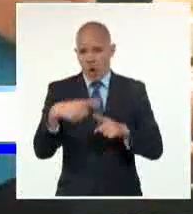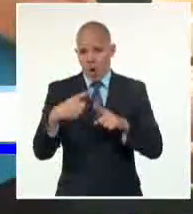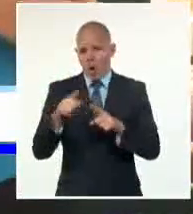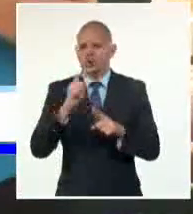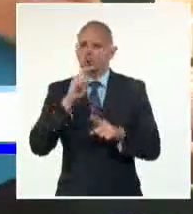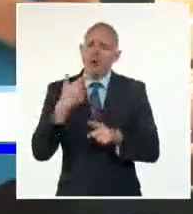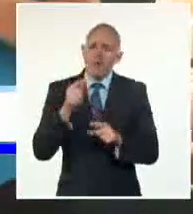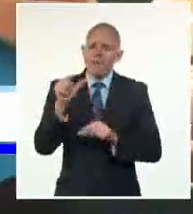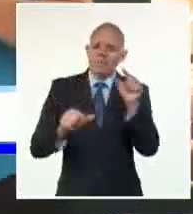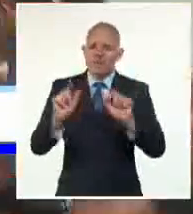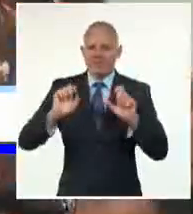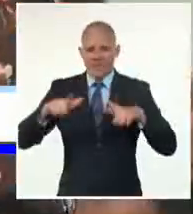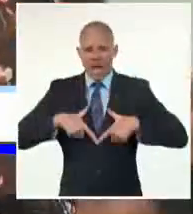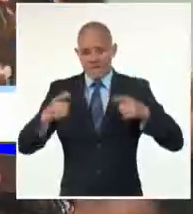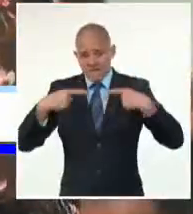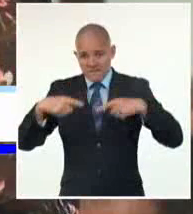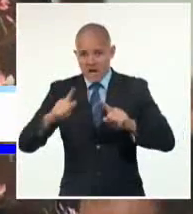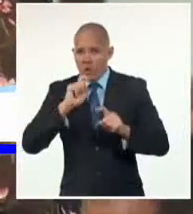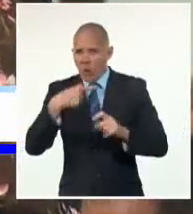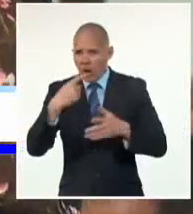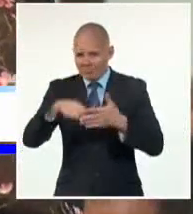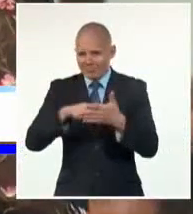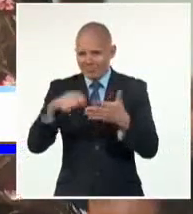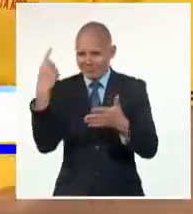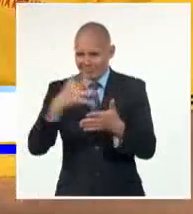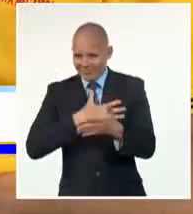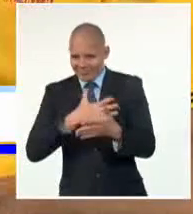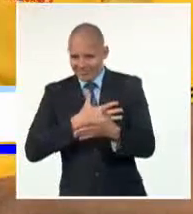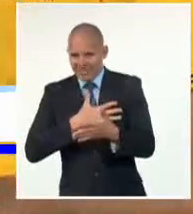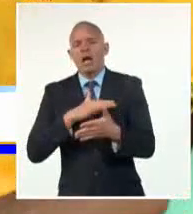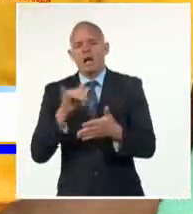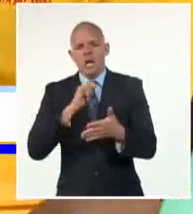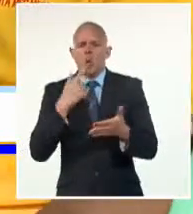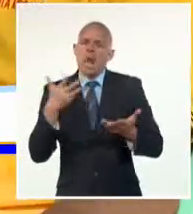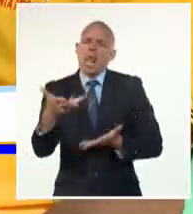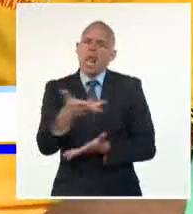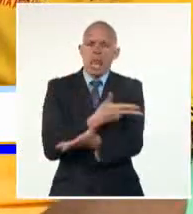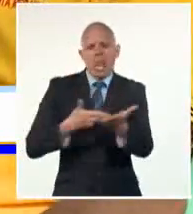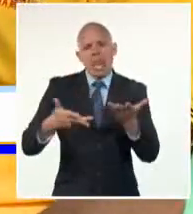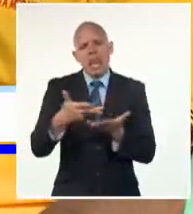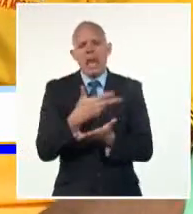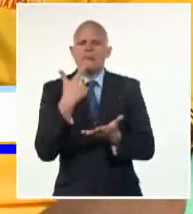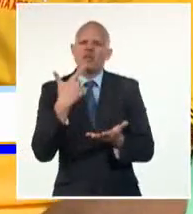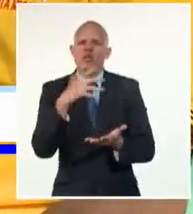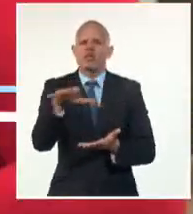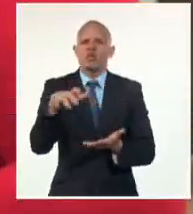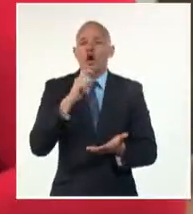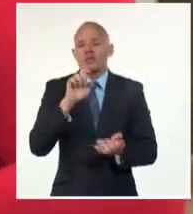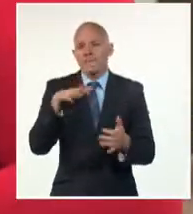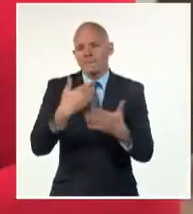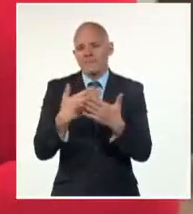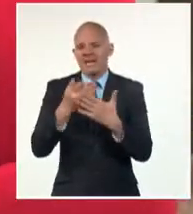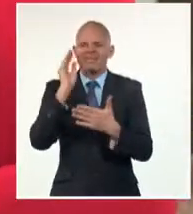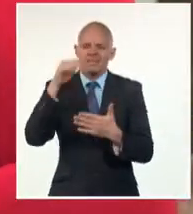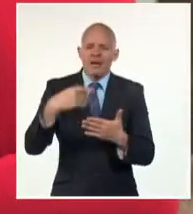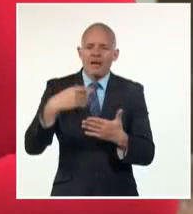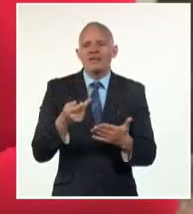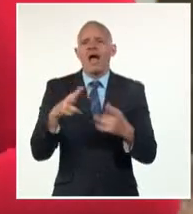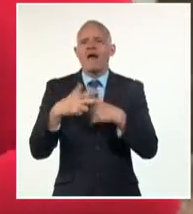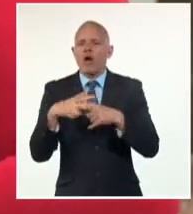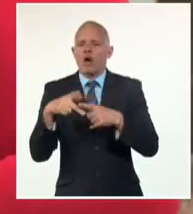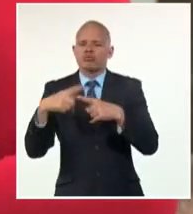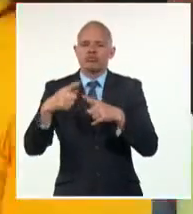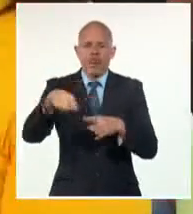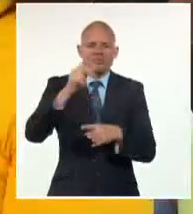criterios y experiencias con varios trabajadores del sector. El encuentro tuvo lugar en la Industria Nacional de Utensilios Domésticos, empresa